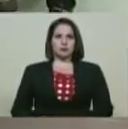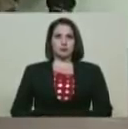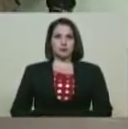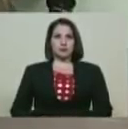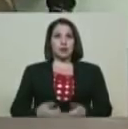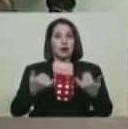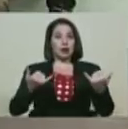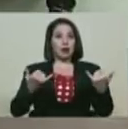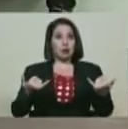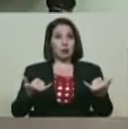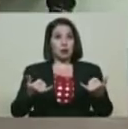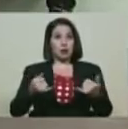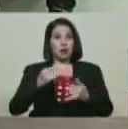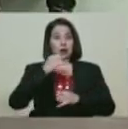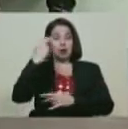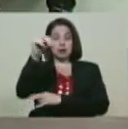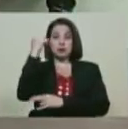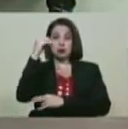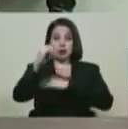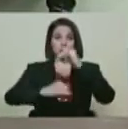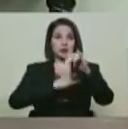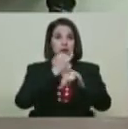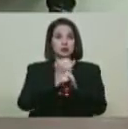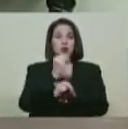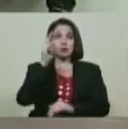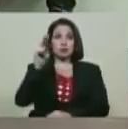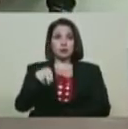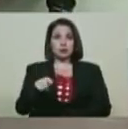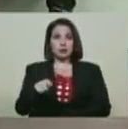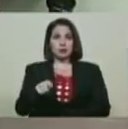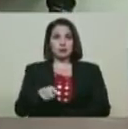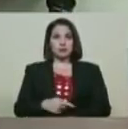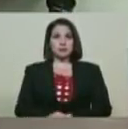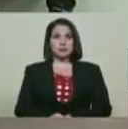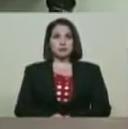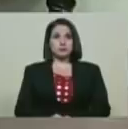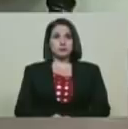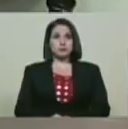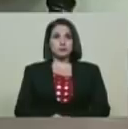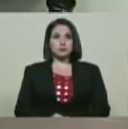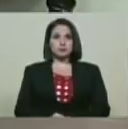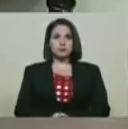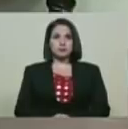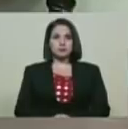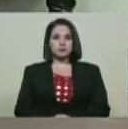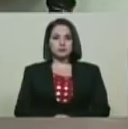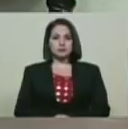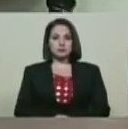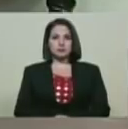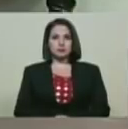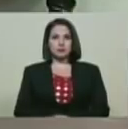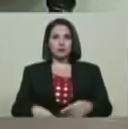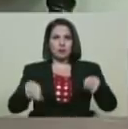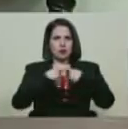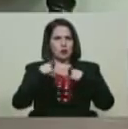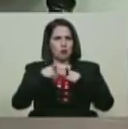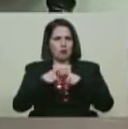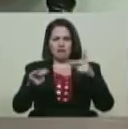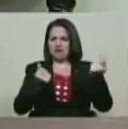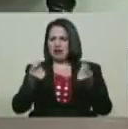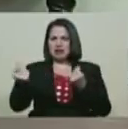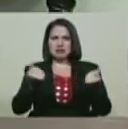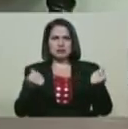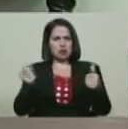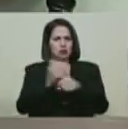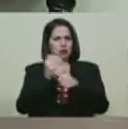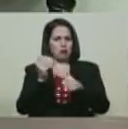extensiva, nacional e internacional también. Esto es algo maravilloso. Igualmente, la estrategia financiera para lograr